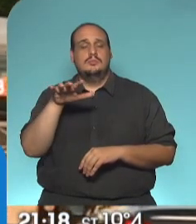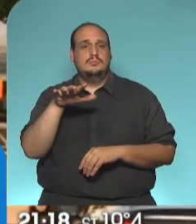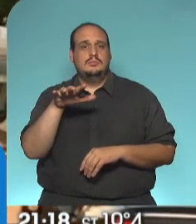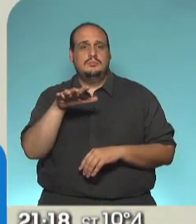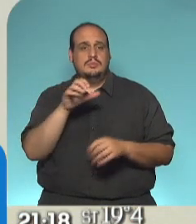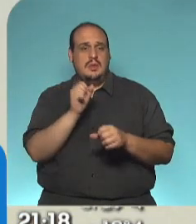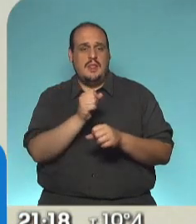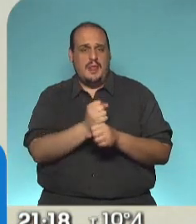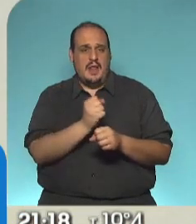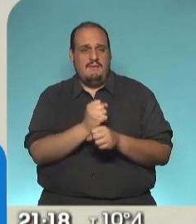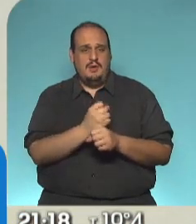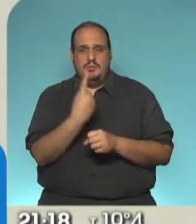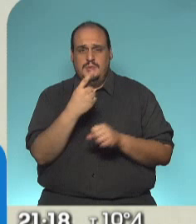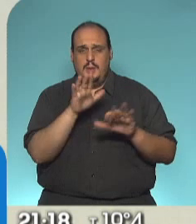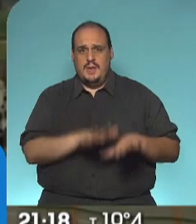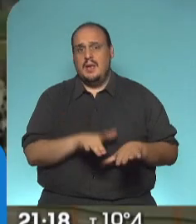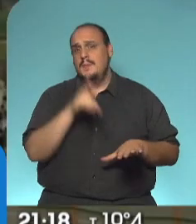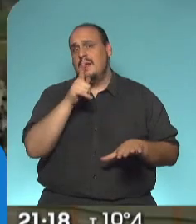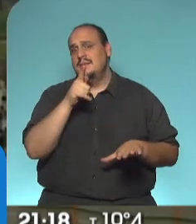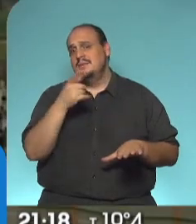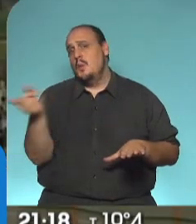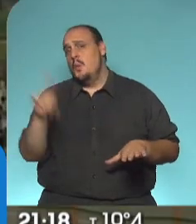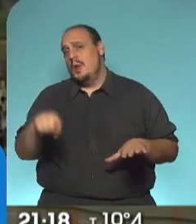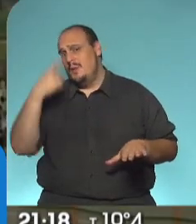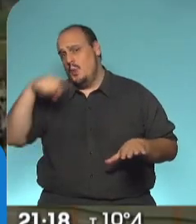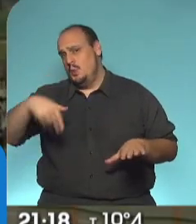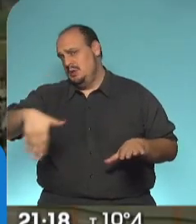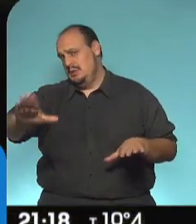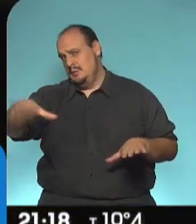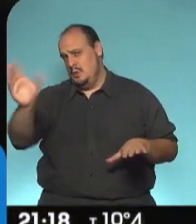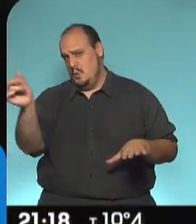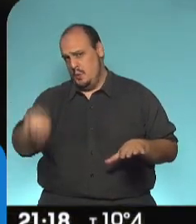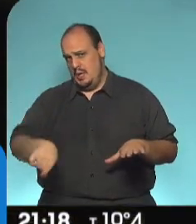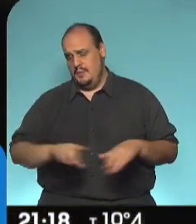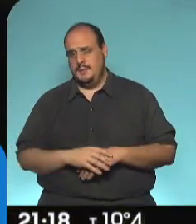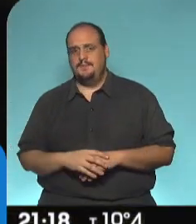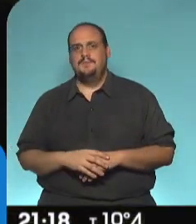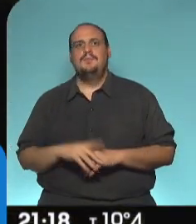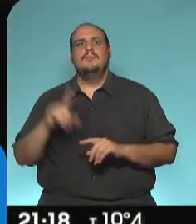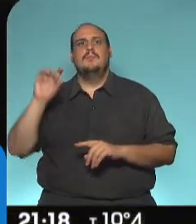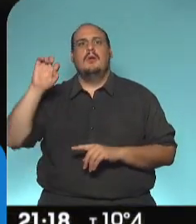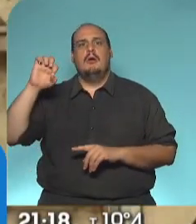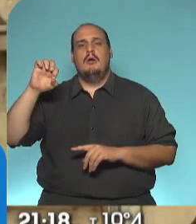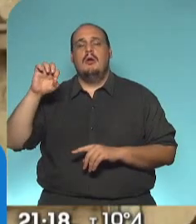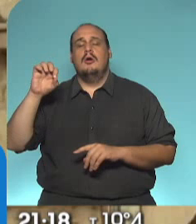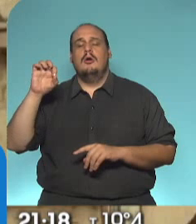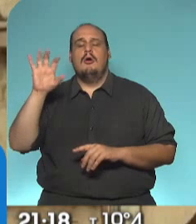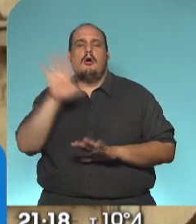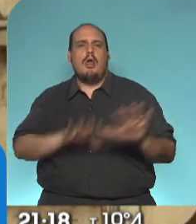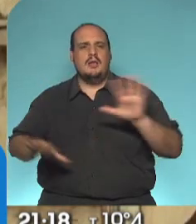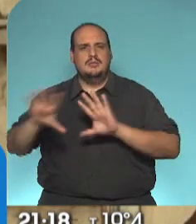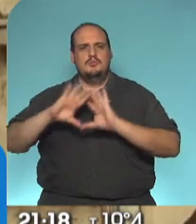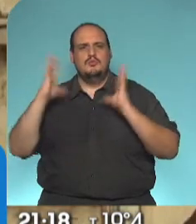estiman el último que se recuperará en el largo plazo de acuerdo a la organización mundial de turismo la